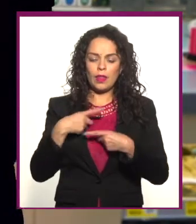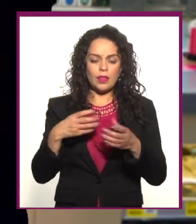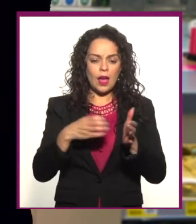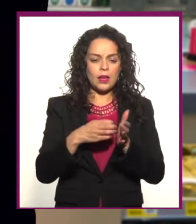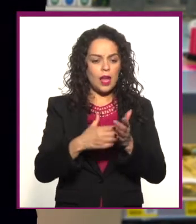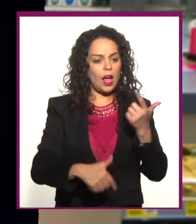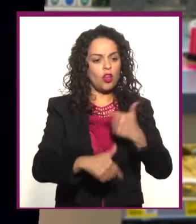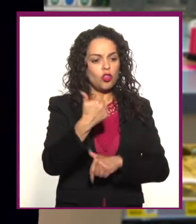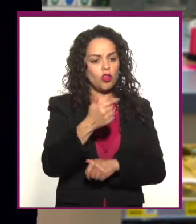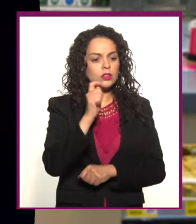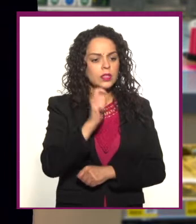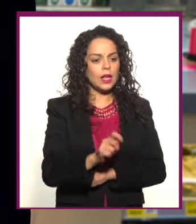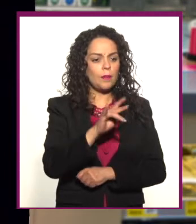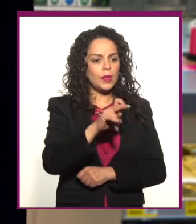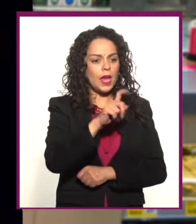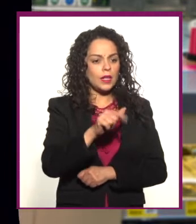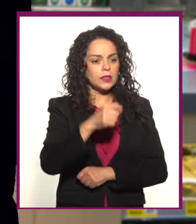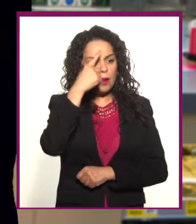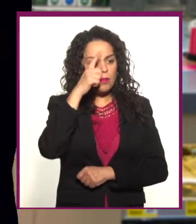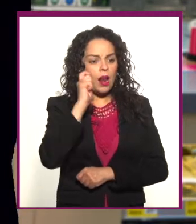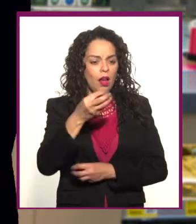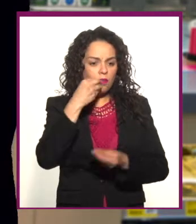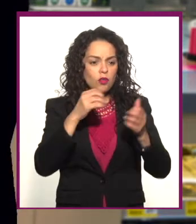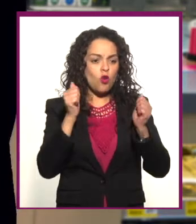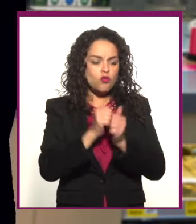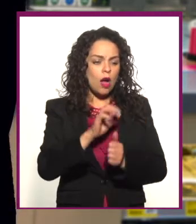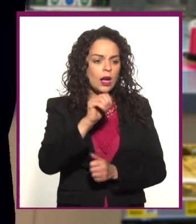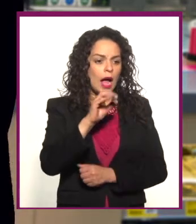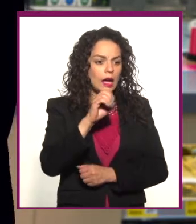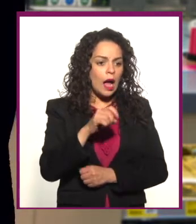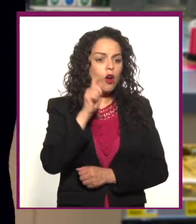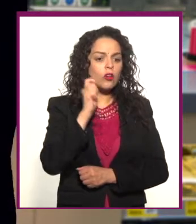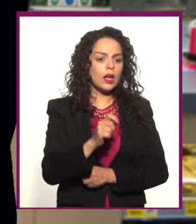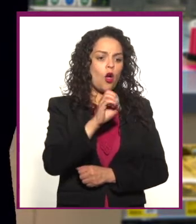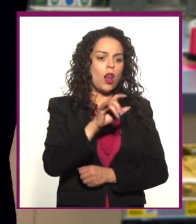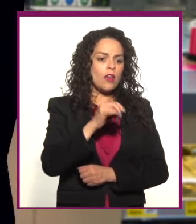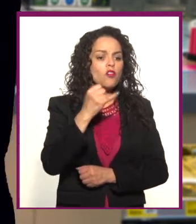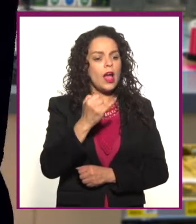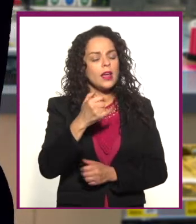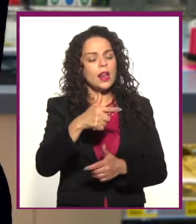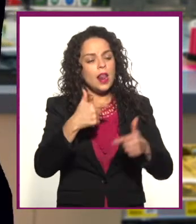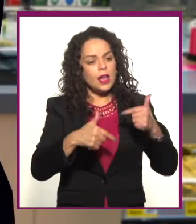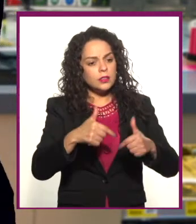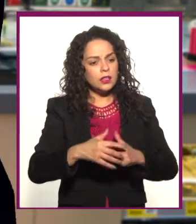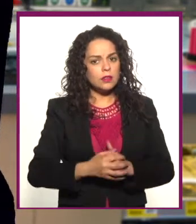¿Me puede dar una caja de 12 piezas de un producto comestible hecho con cacao molido, azúcar y leche?